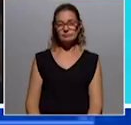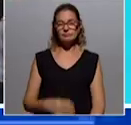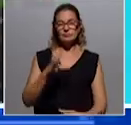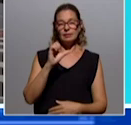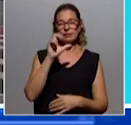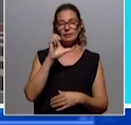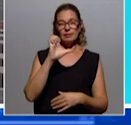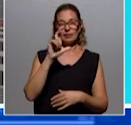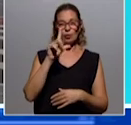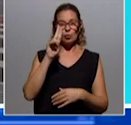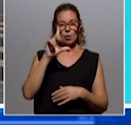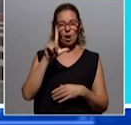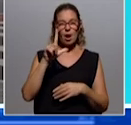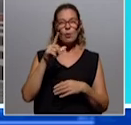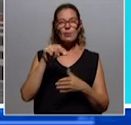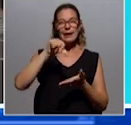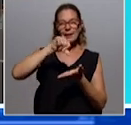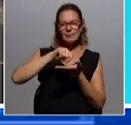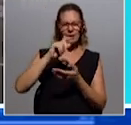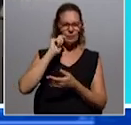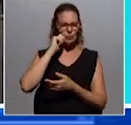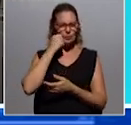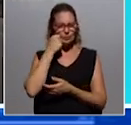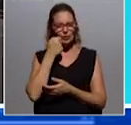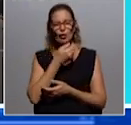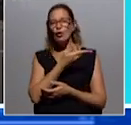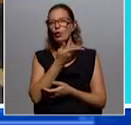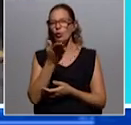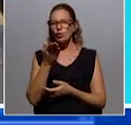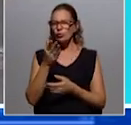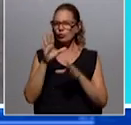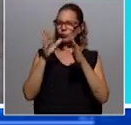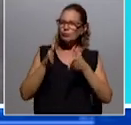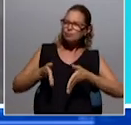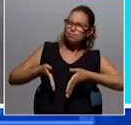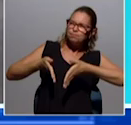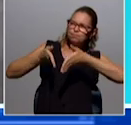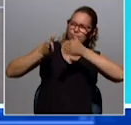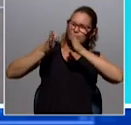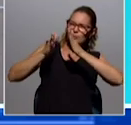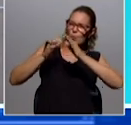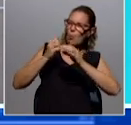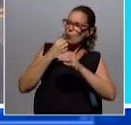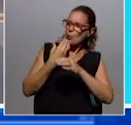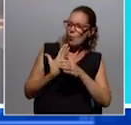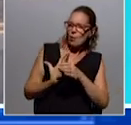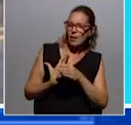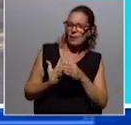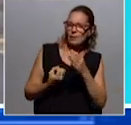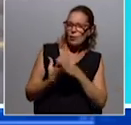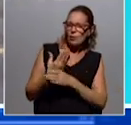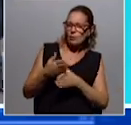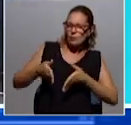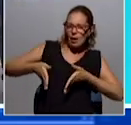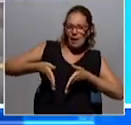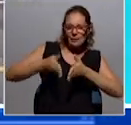Seúl es una capital asiática que fascina, no solo por la sofisticación de sus edificios y la modernidad que exhiben sus amplias